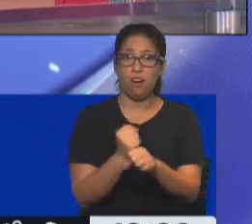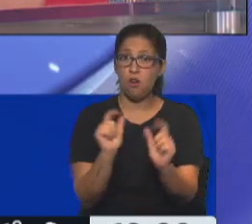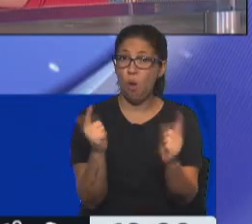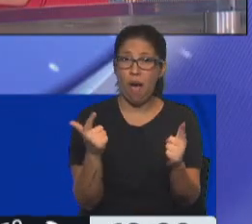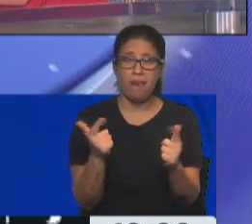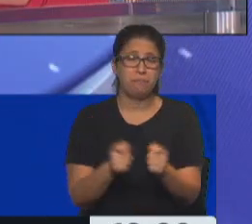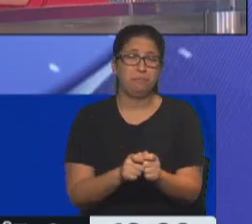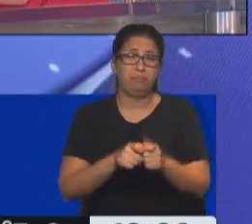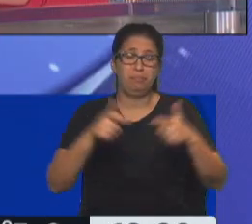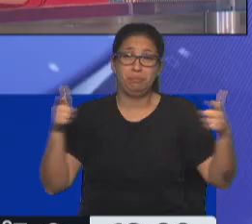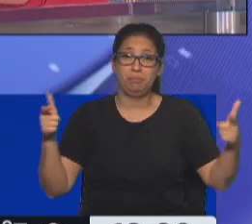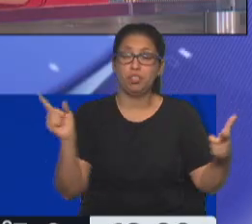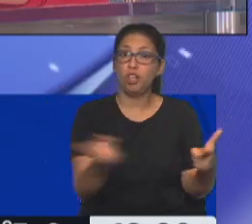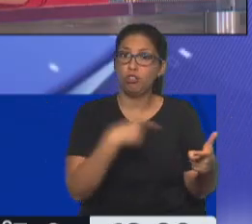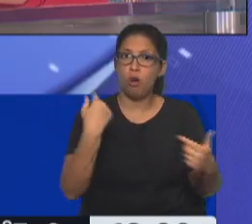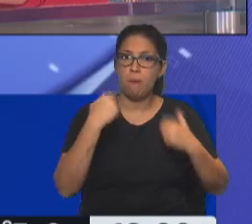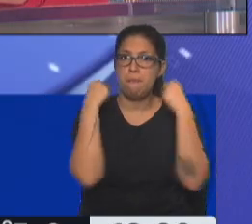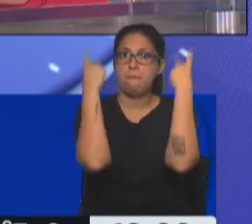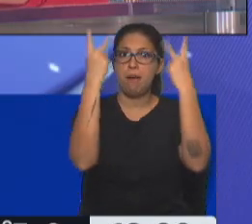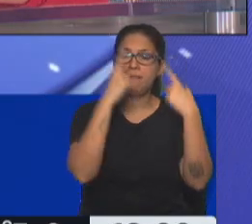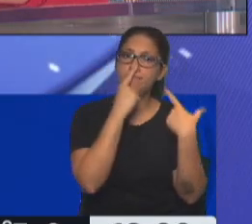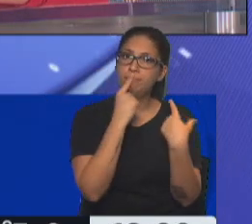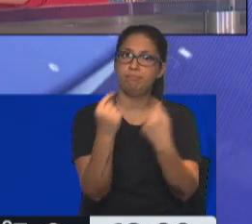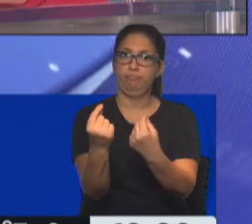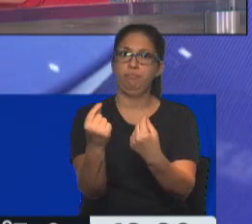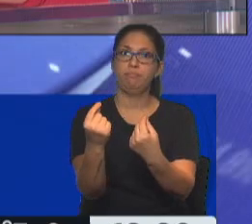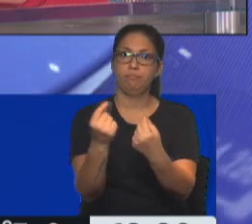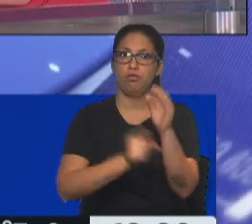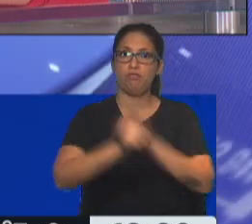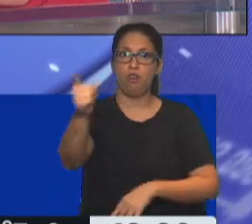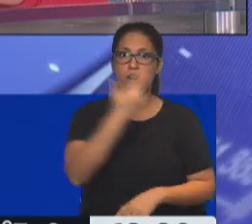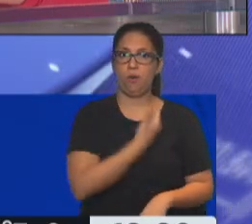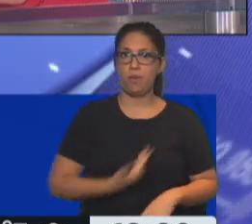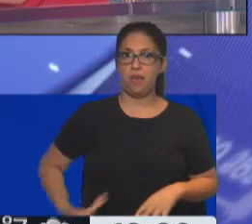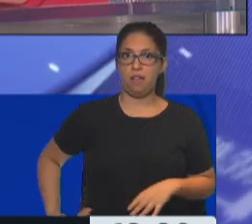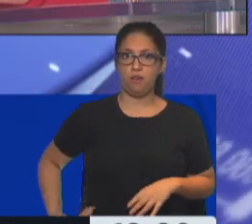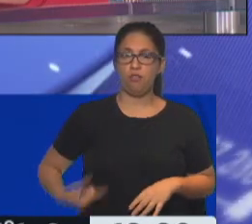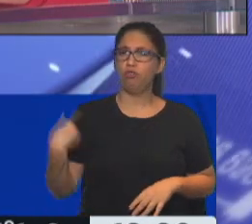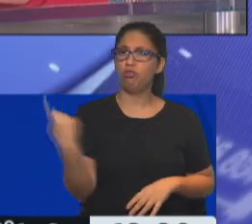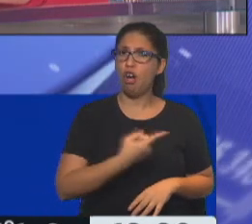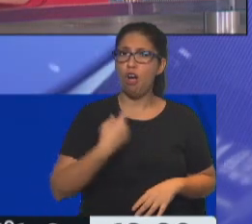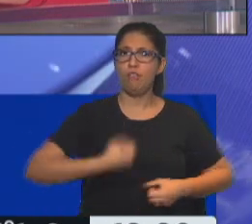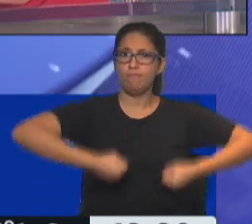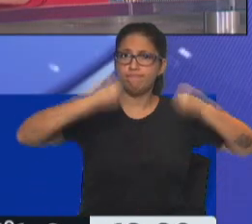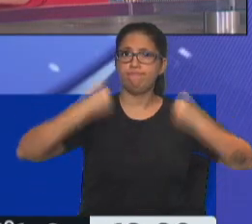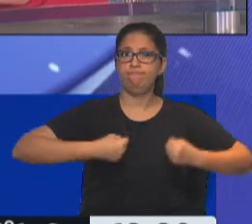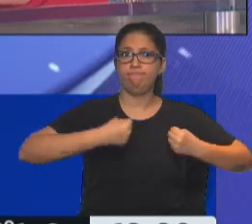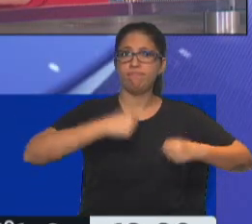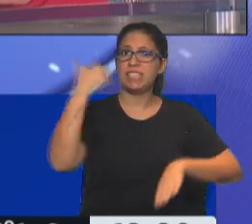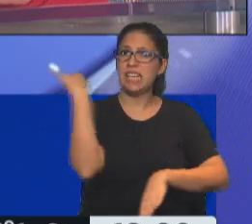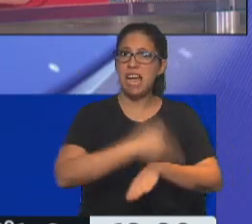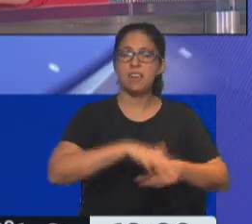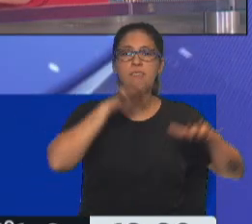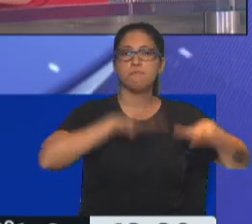digamos, cuestionamientos que se dan en este contexto de críticas, y fueron, como decíamos, masivamente quienes salieron a